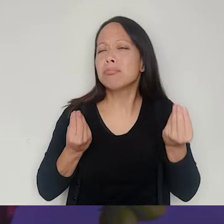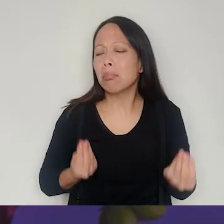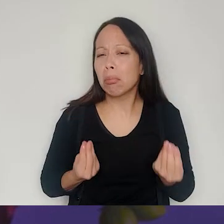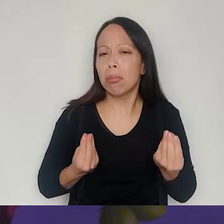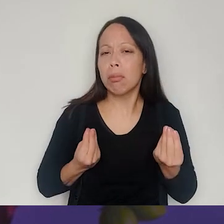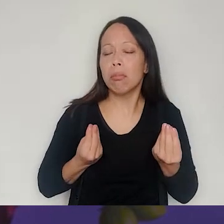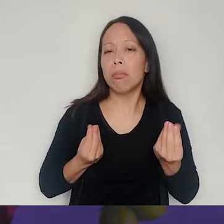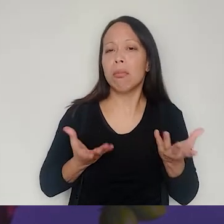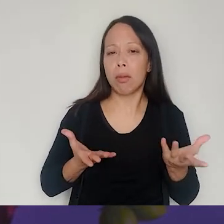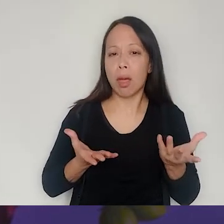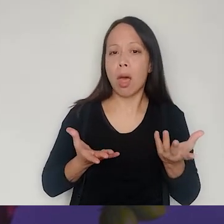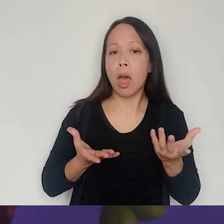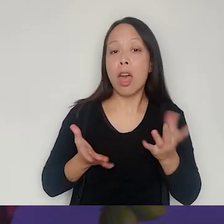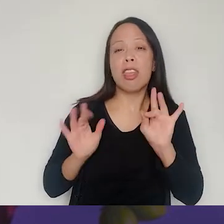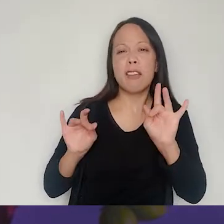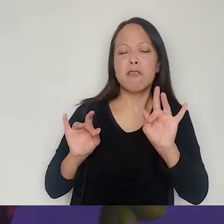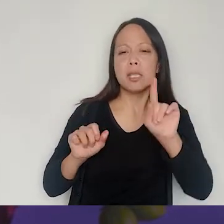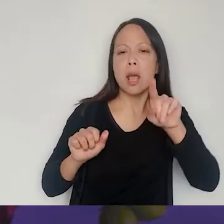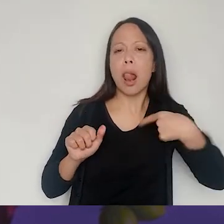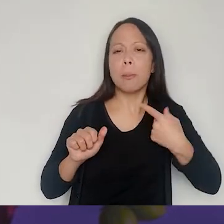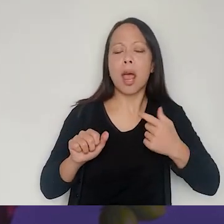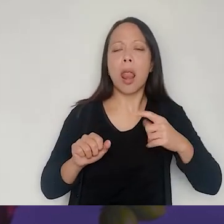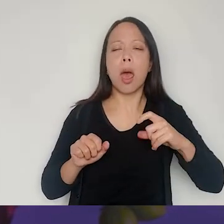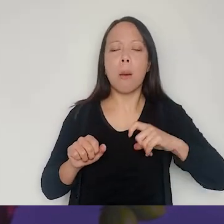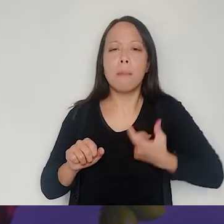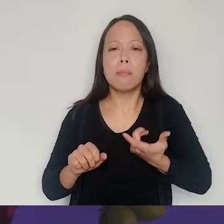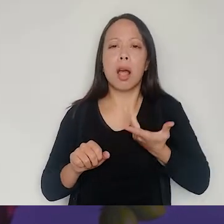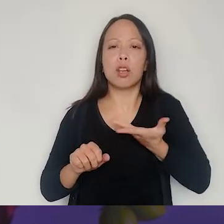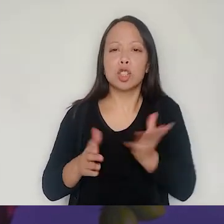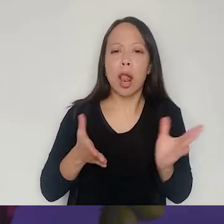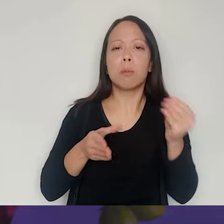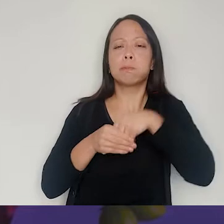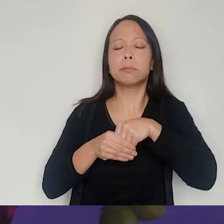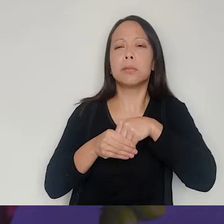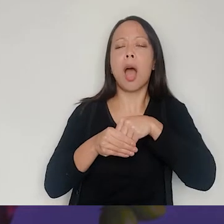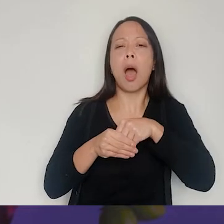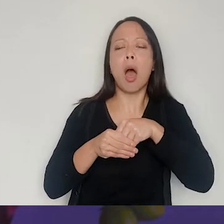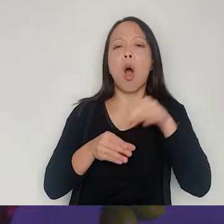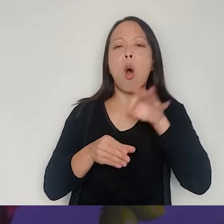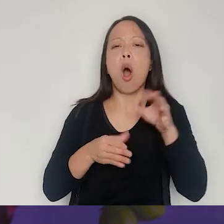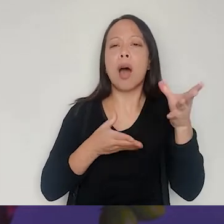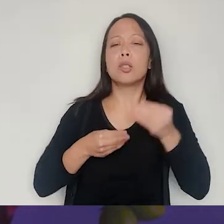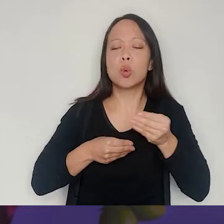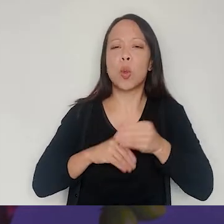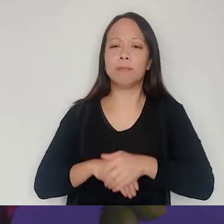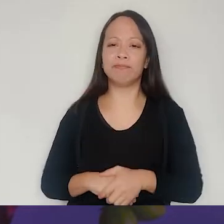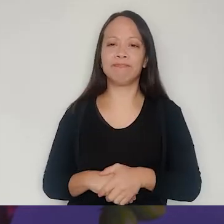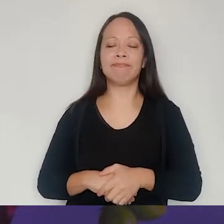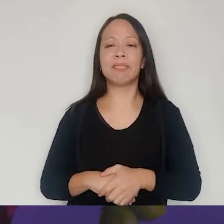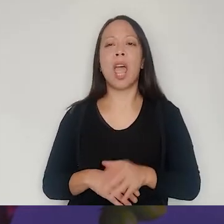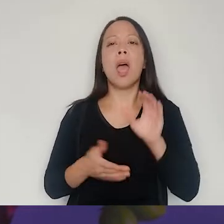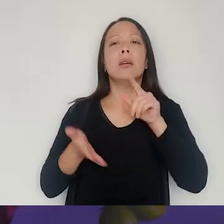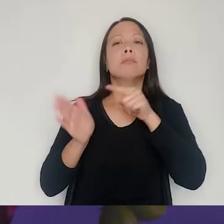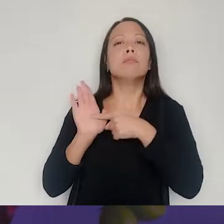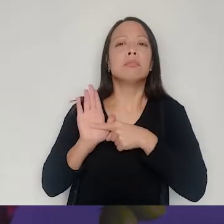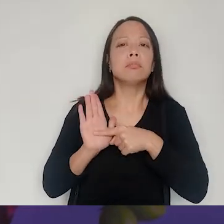prestaciones y ayudas. Si ahondamos un poquito más en estas consecuencias, ¿no?, de la demora diagnóstica, nos damos cuenta que en